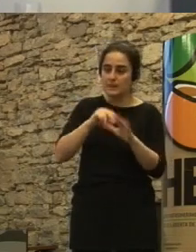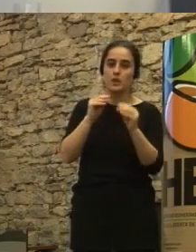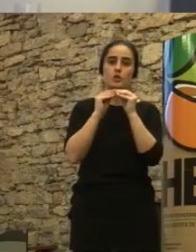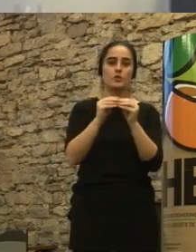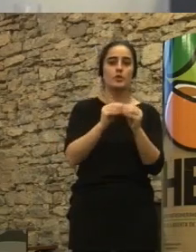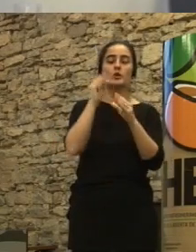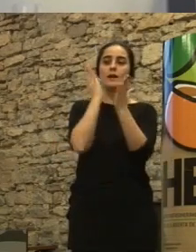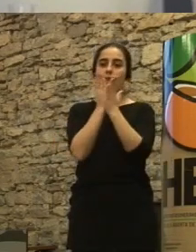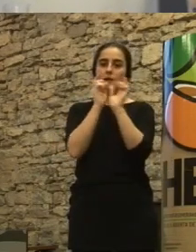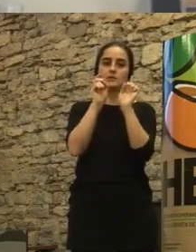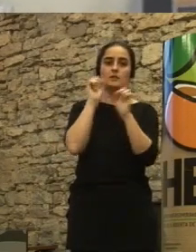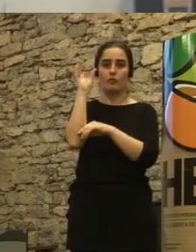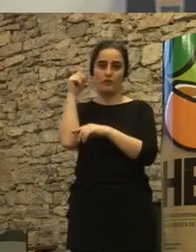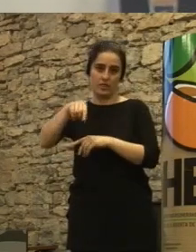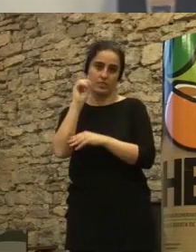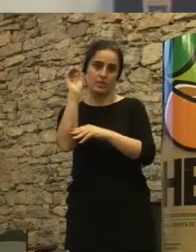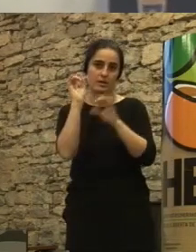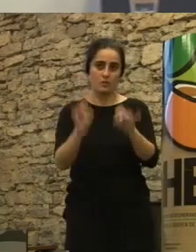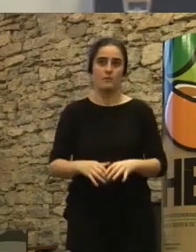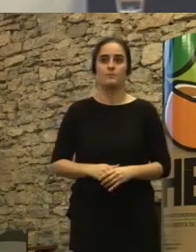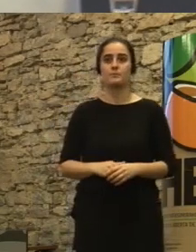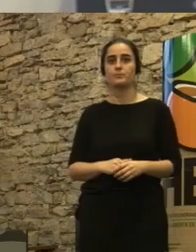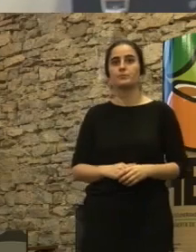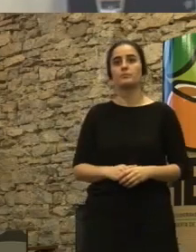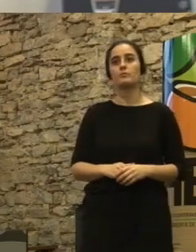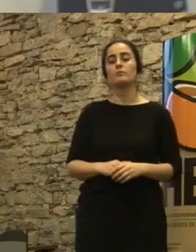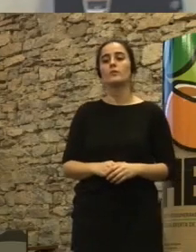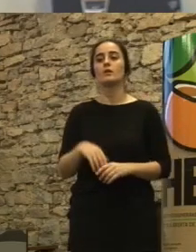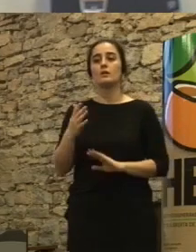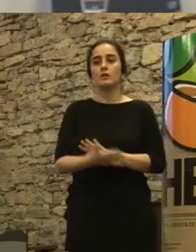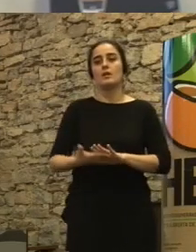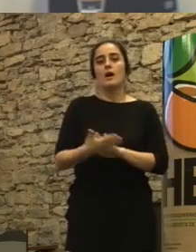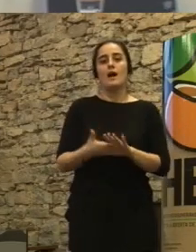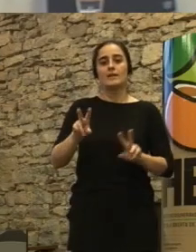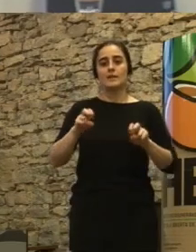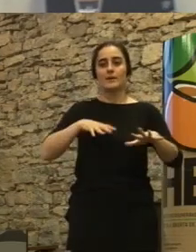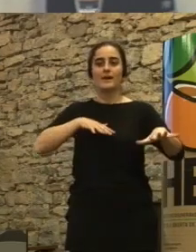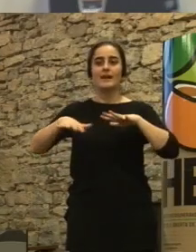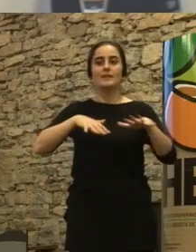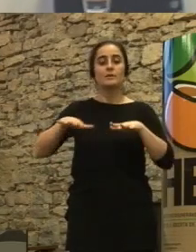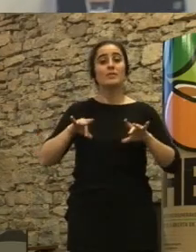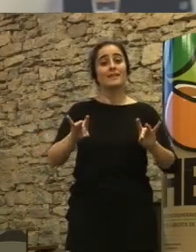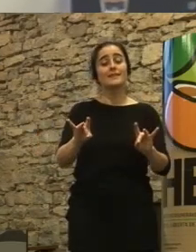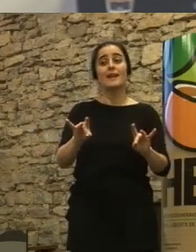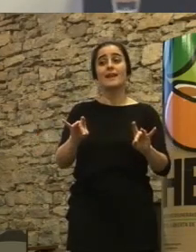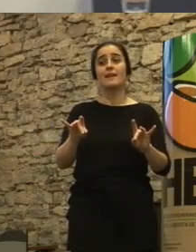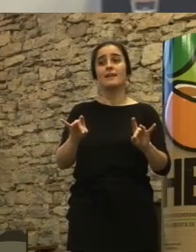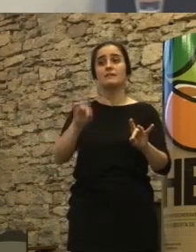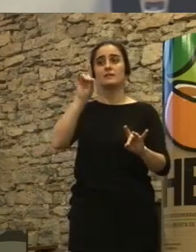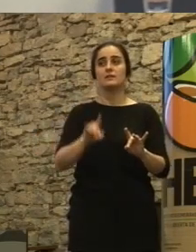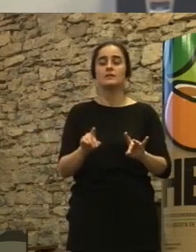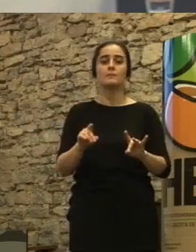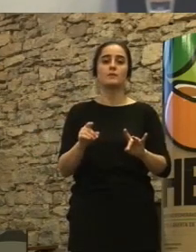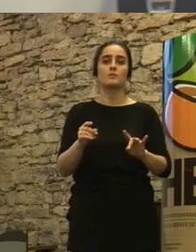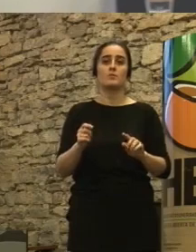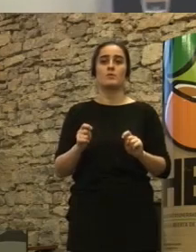y conferencias como la que hoy nos va a ofrecer. Él nos va a hablar de esto del activismo digital y además nos va a acercar también a otro